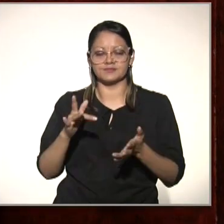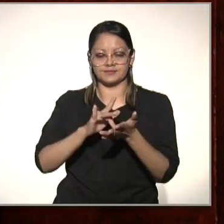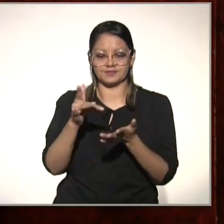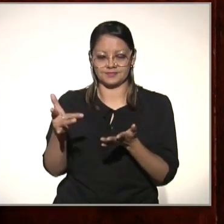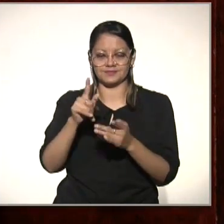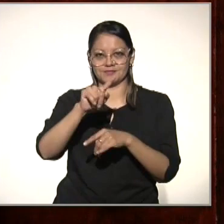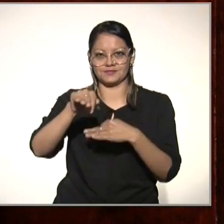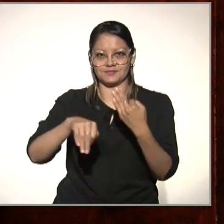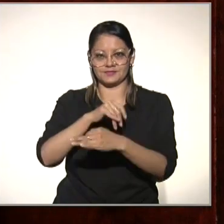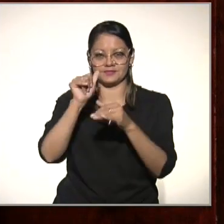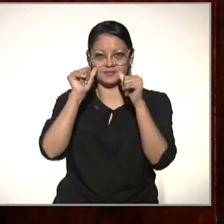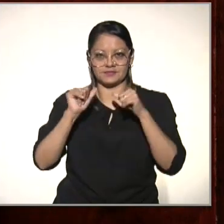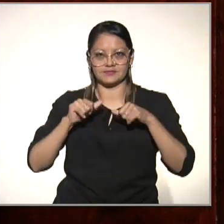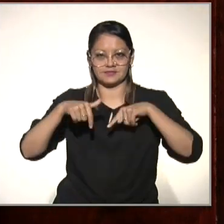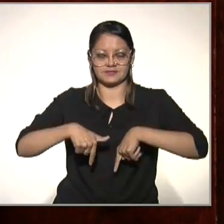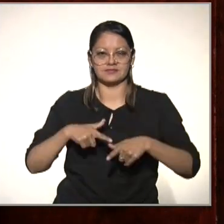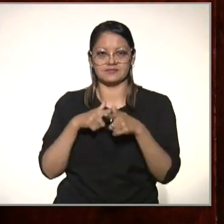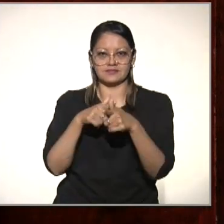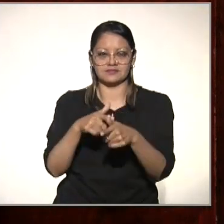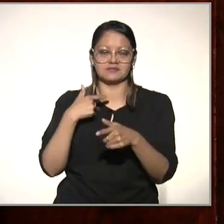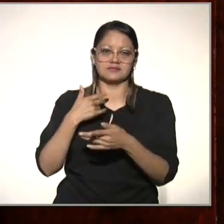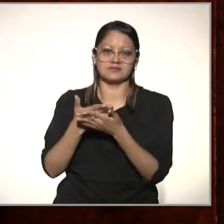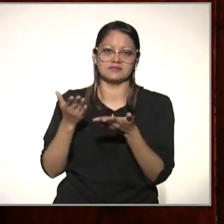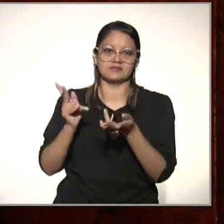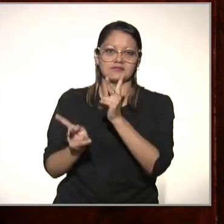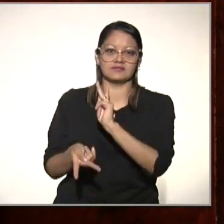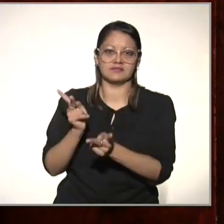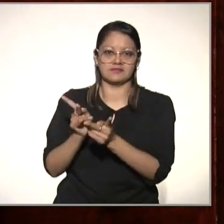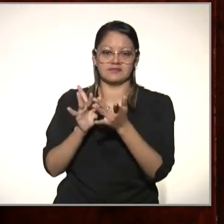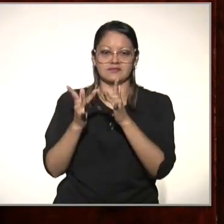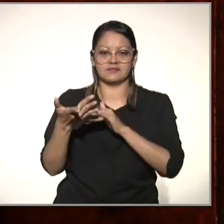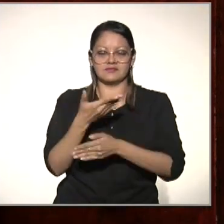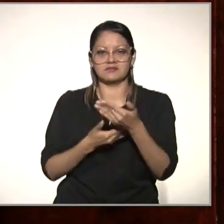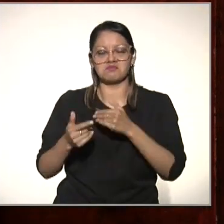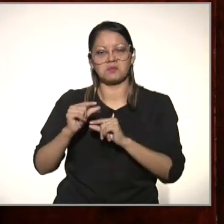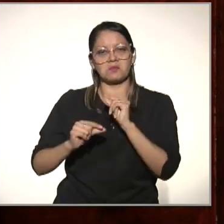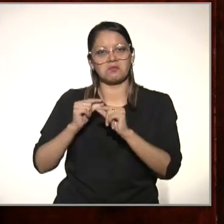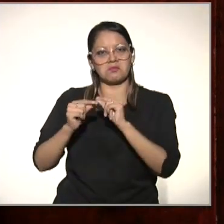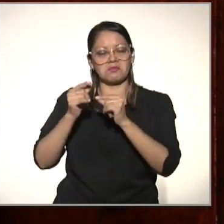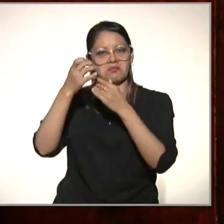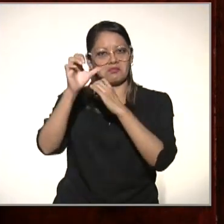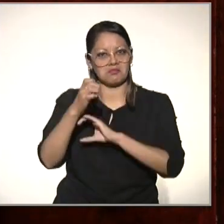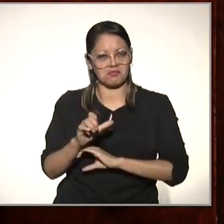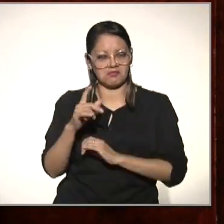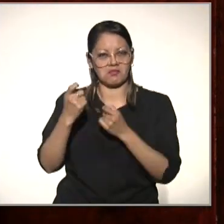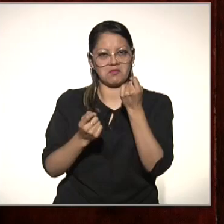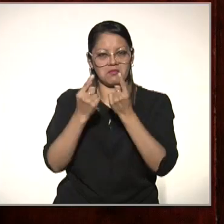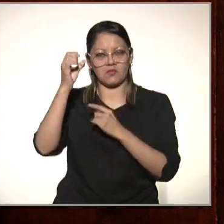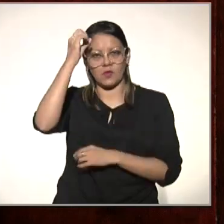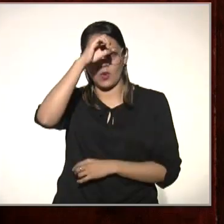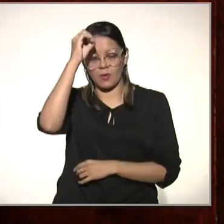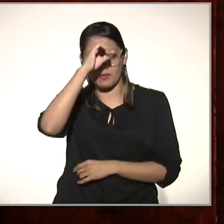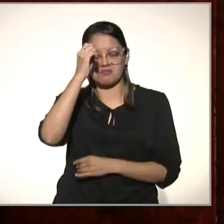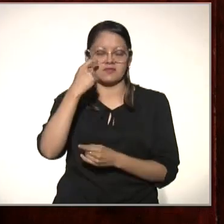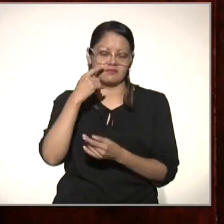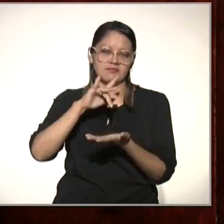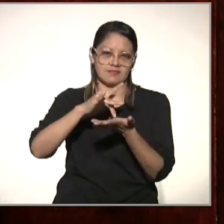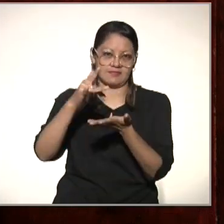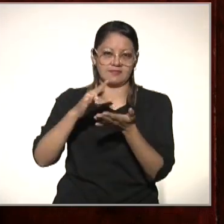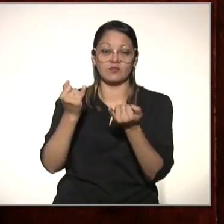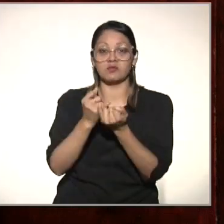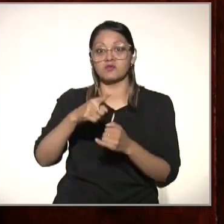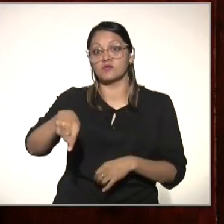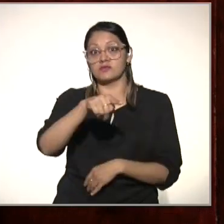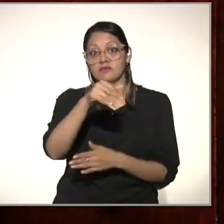Gracias por continuar con nosotros y la plática en redes sociales ha ido creciendo, todos están dando su opinión, lo cual agradecemos y si ustedes